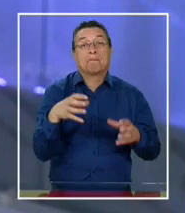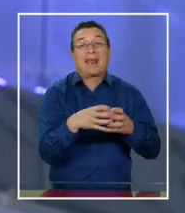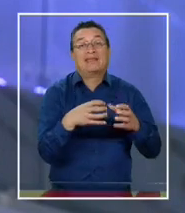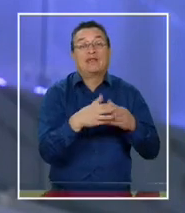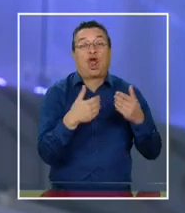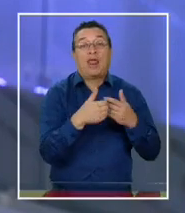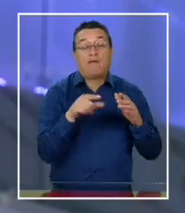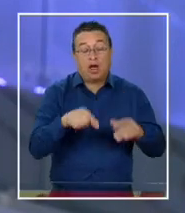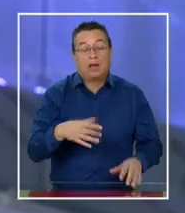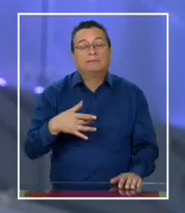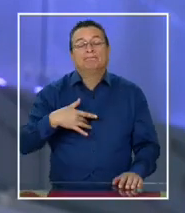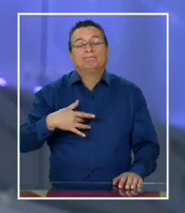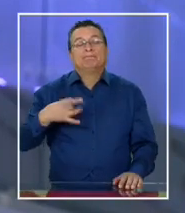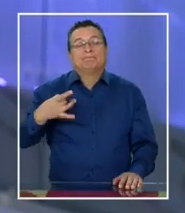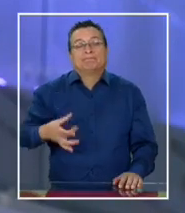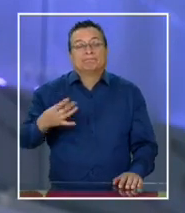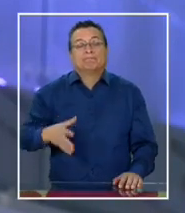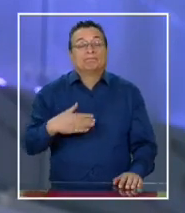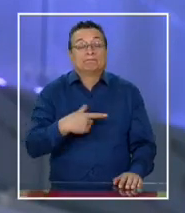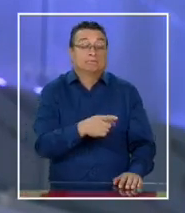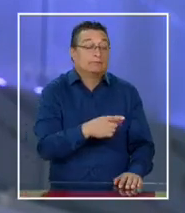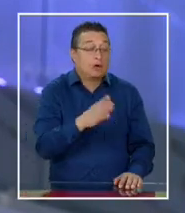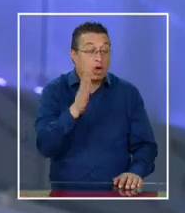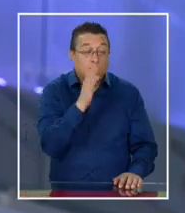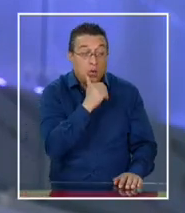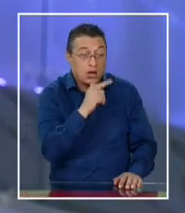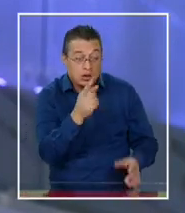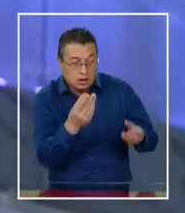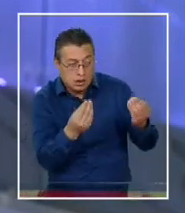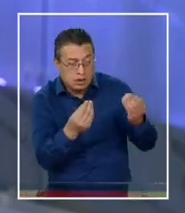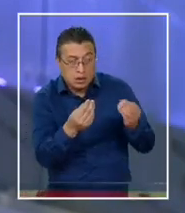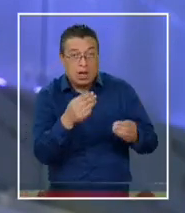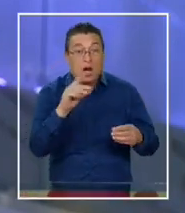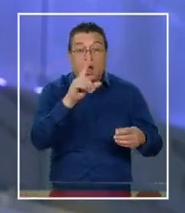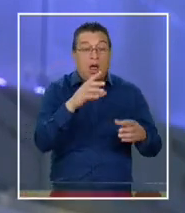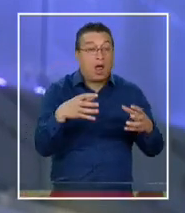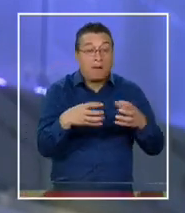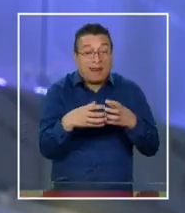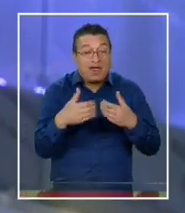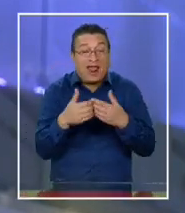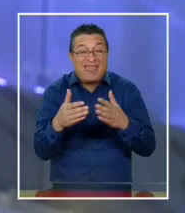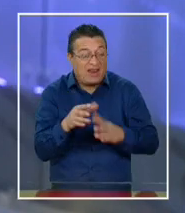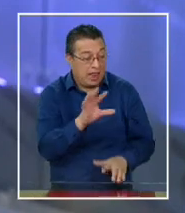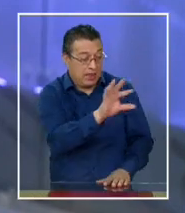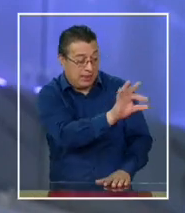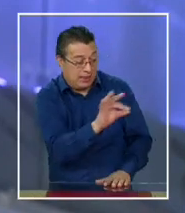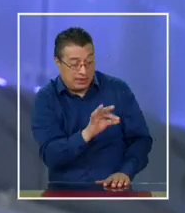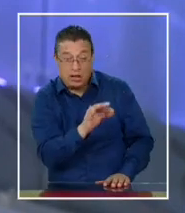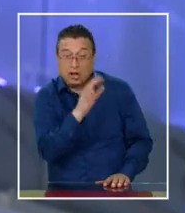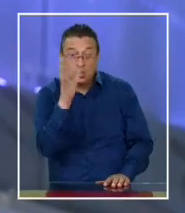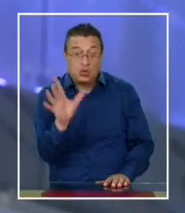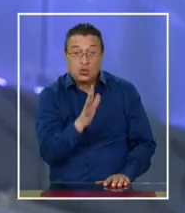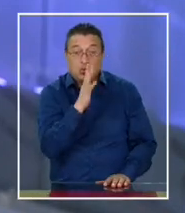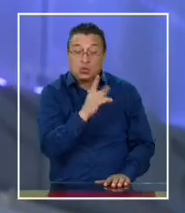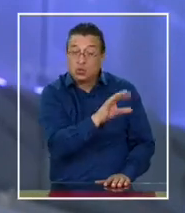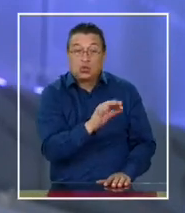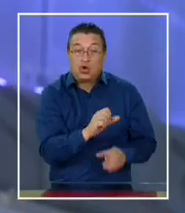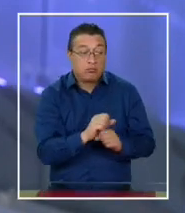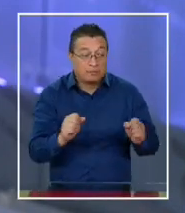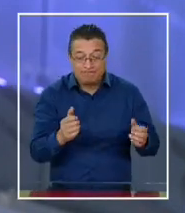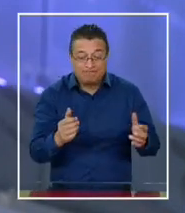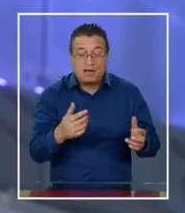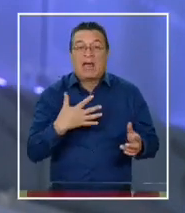dolorosamente en el gabinete no se encontró una fórmula para que estuviera el presidente no logró acomodar una fórmula para que viera un ministro liberal